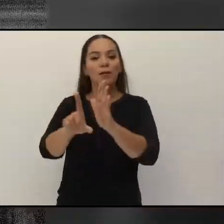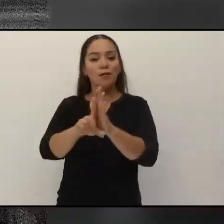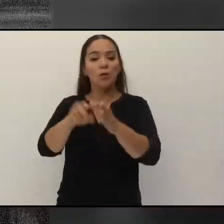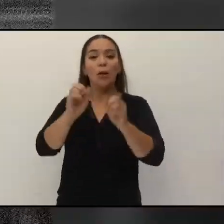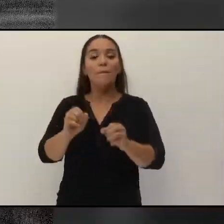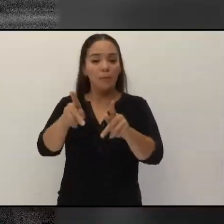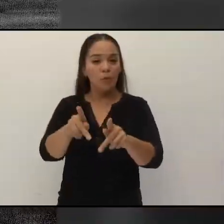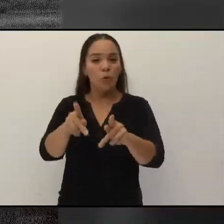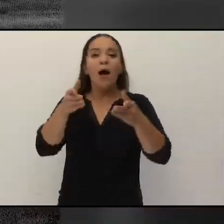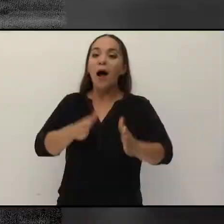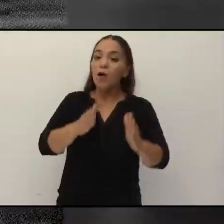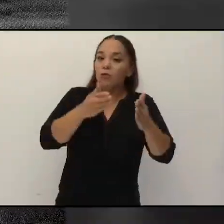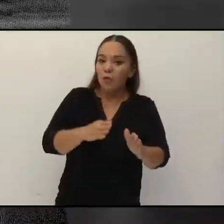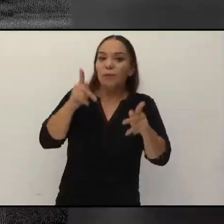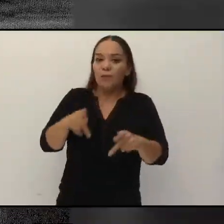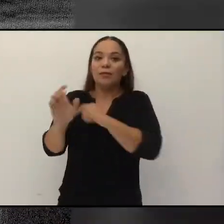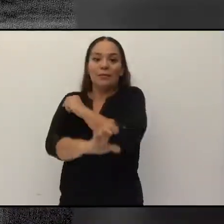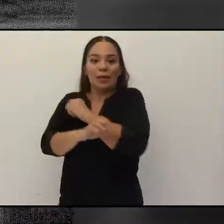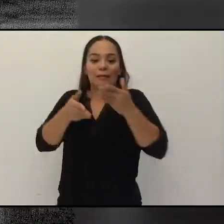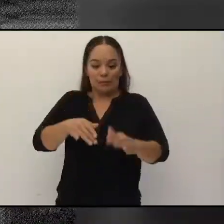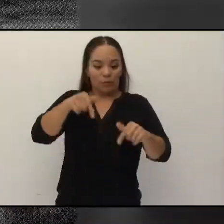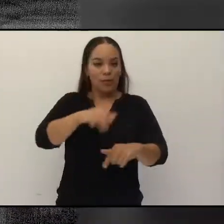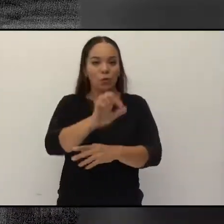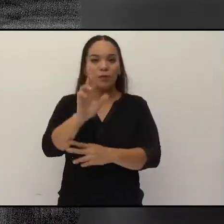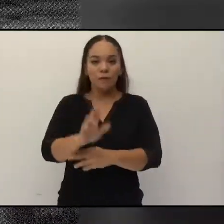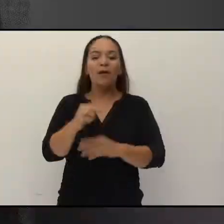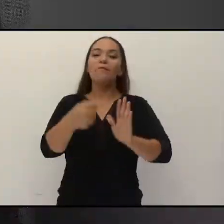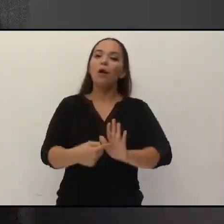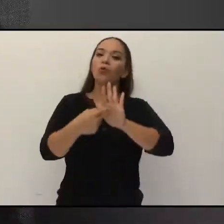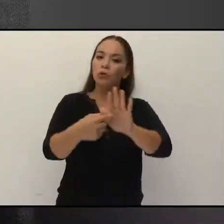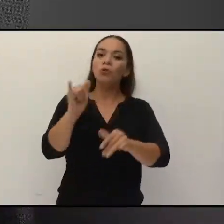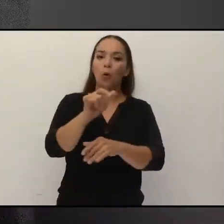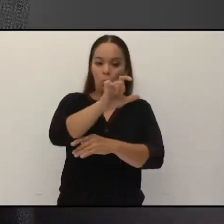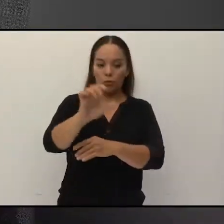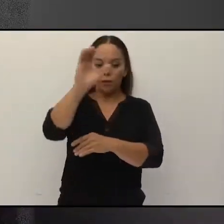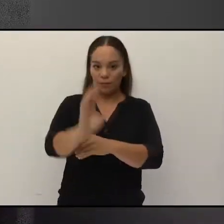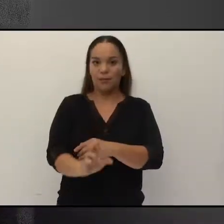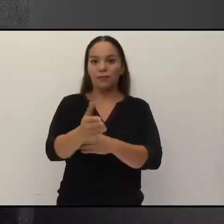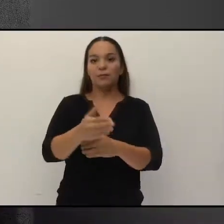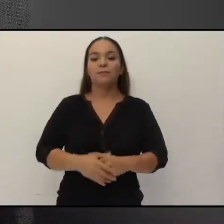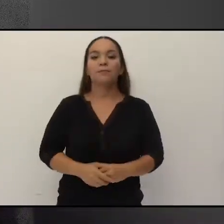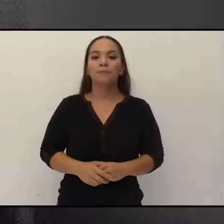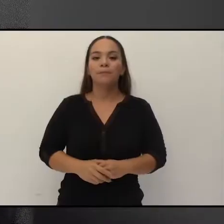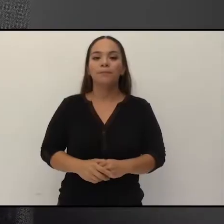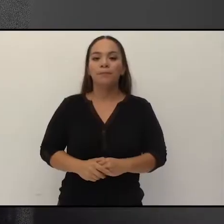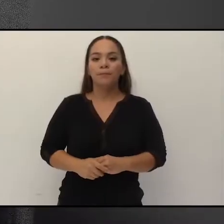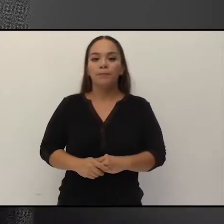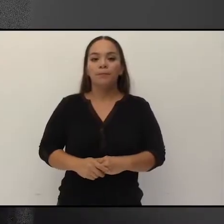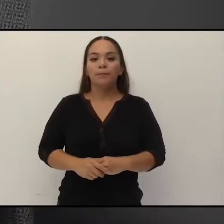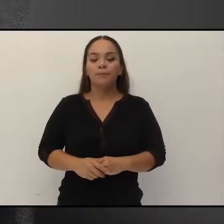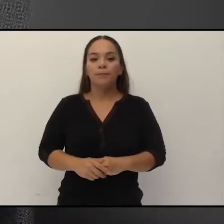la legislación que permitió a los hijos de extranjeros nacidos en el país ser reconocidos como costarricenses.